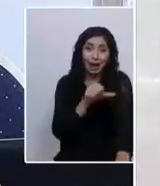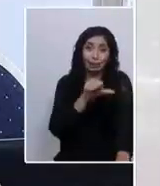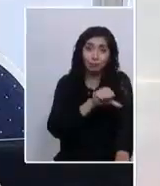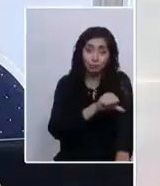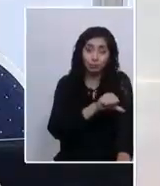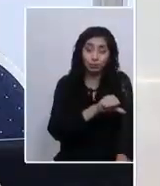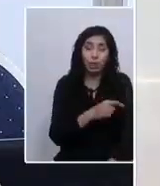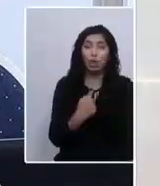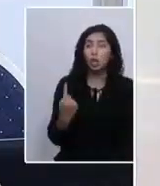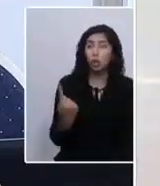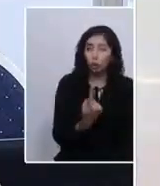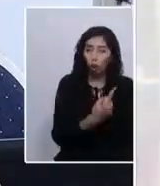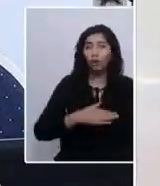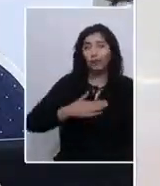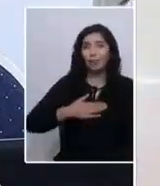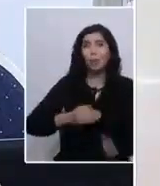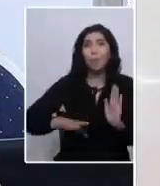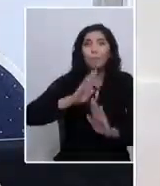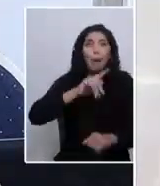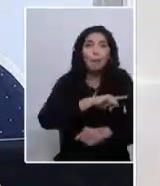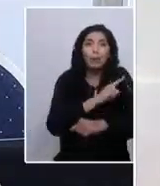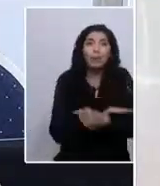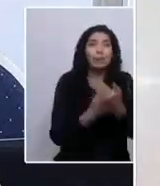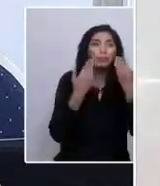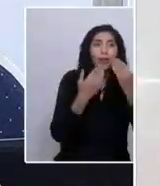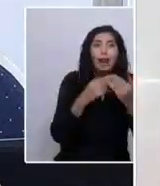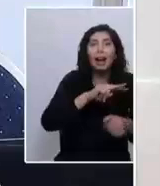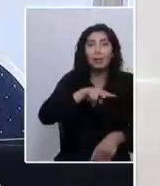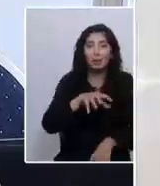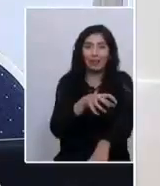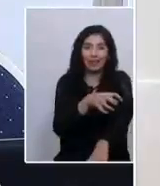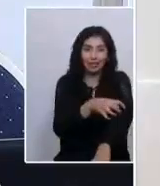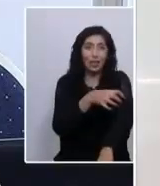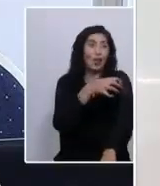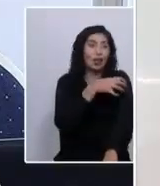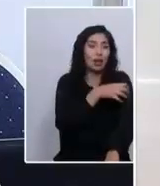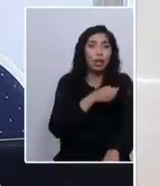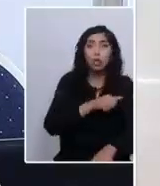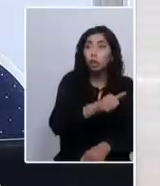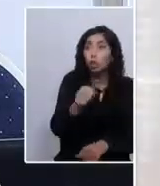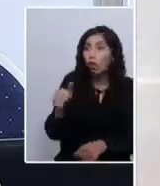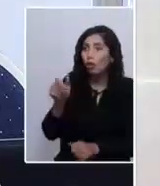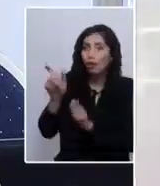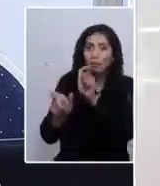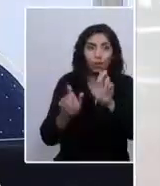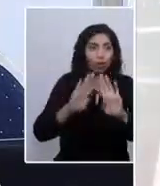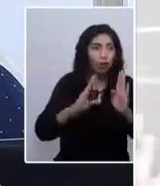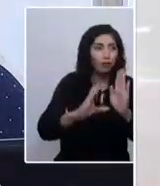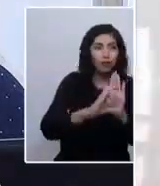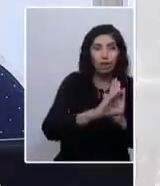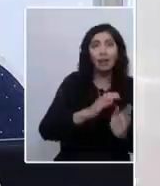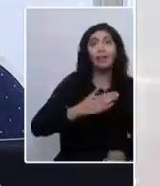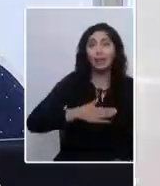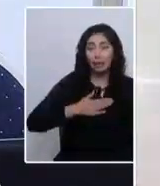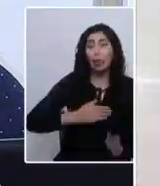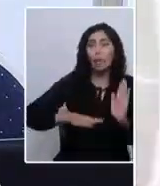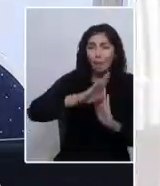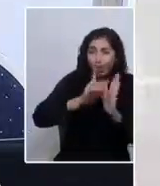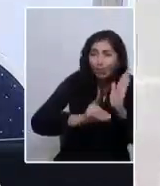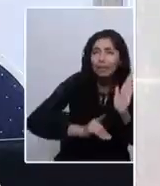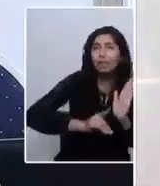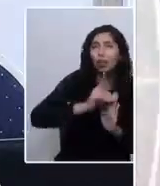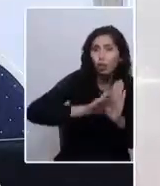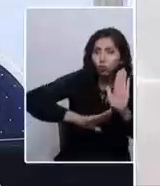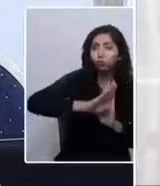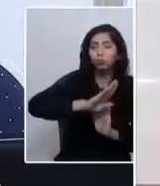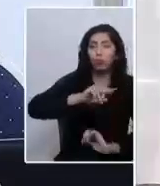general podría pasar y todas las correcciones o las minucias, los detalles se pueden ver en la votación en particular, porque mañana se vota en particular lo que se aprobó ayer en general